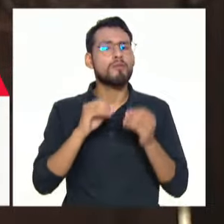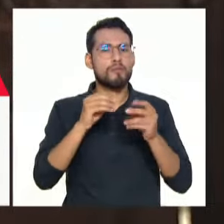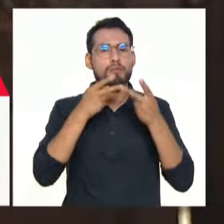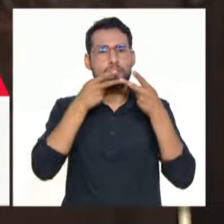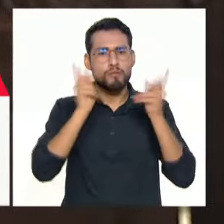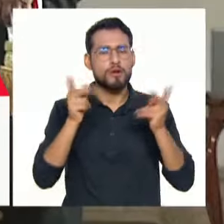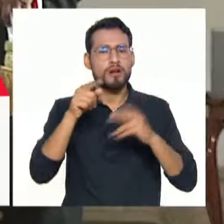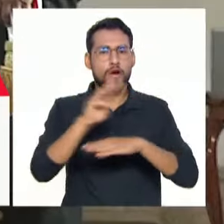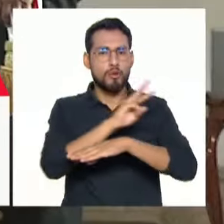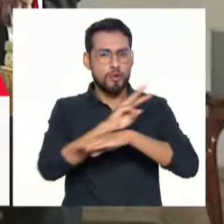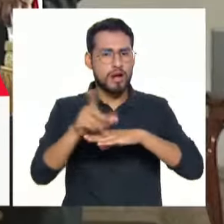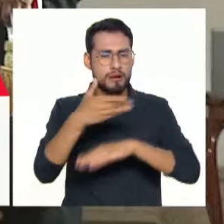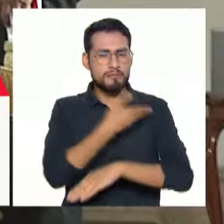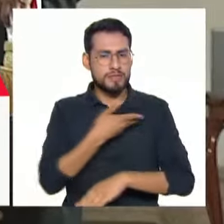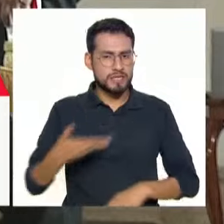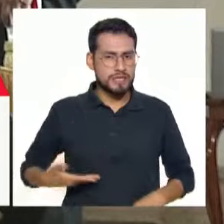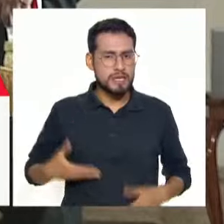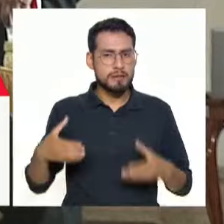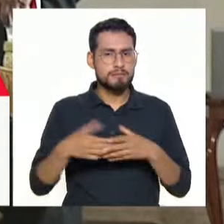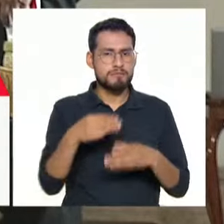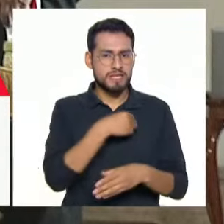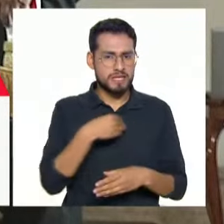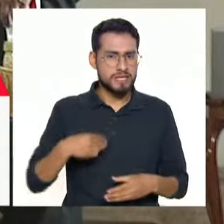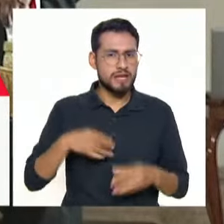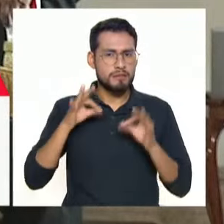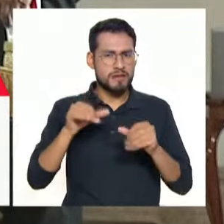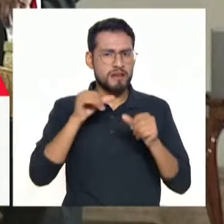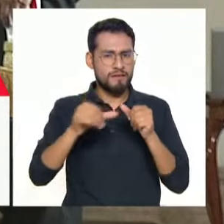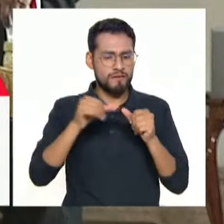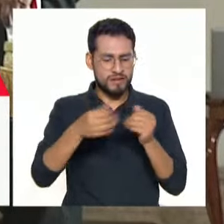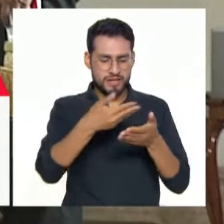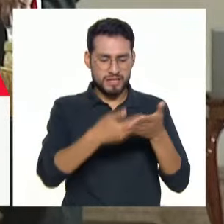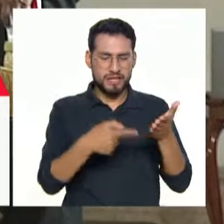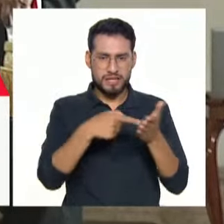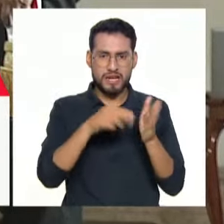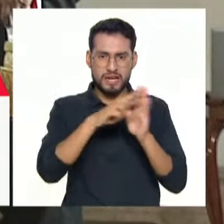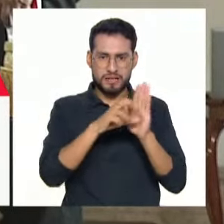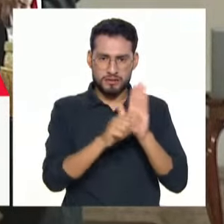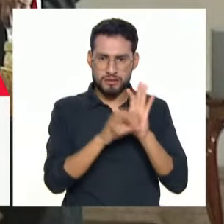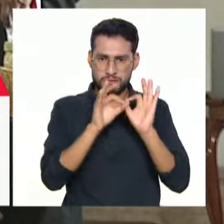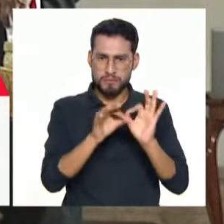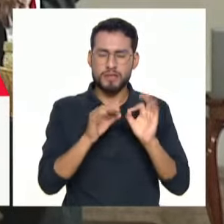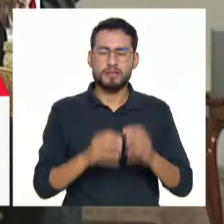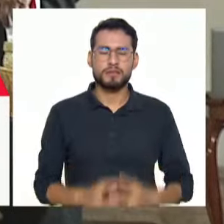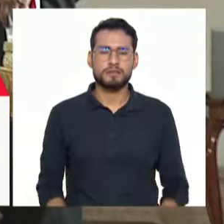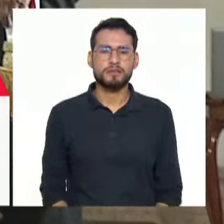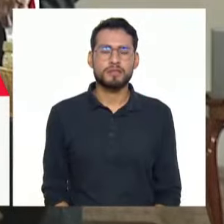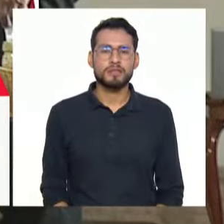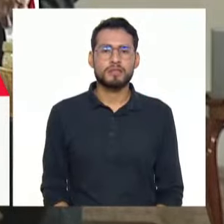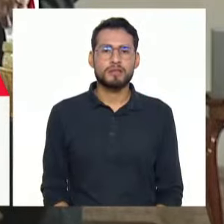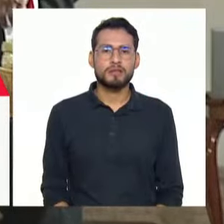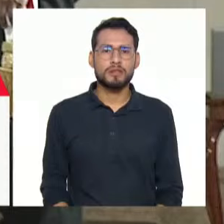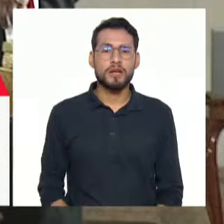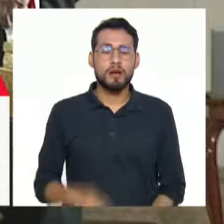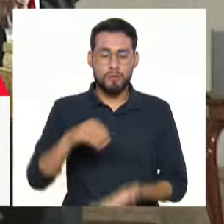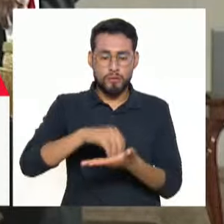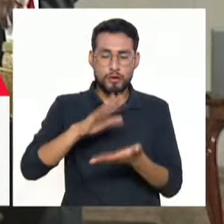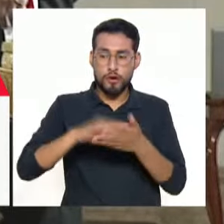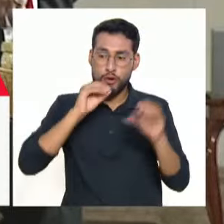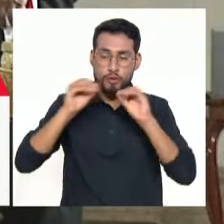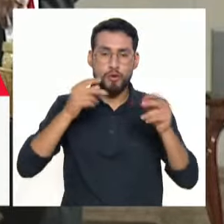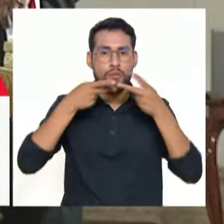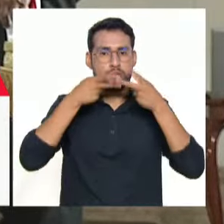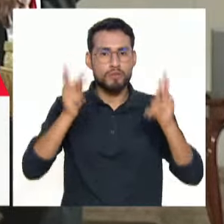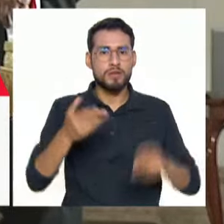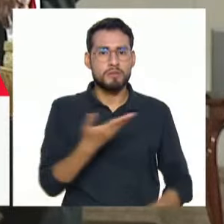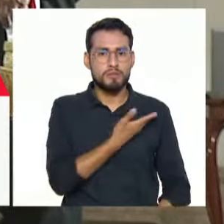en la página web de la Presidencia del Consejo de Ministros en la misma fecha de publicación de la presente Resolución Suprema. Regístrese, comuníquese